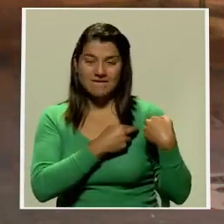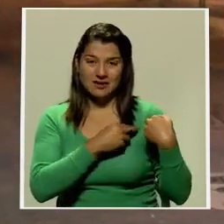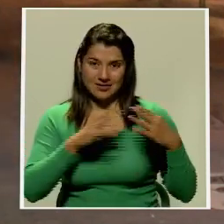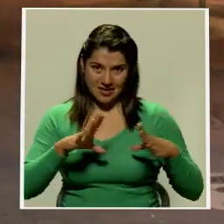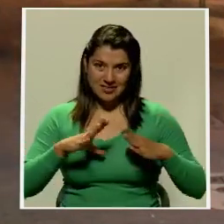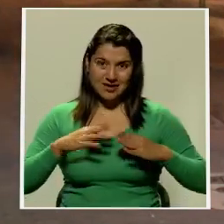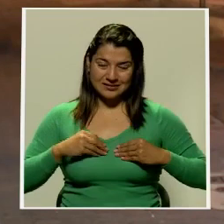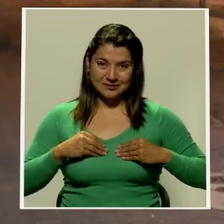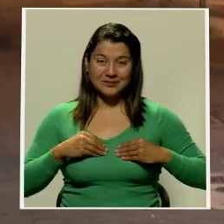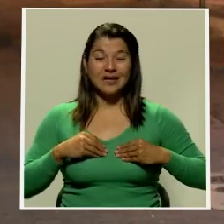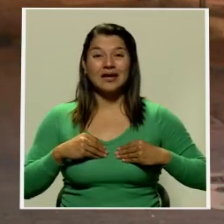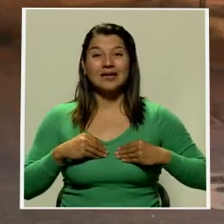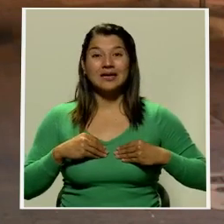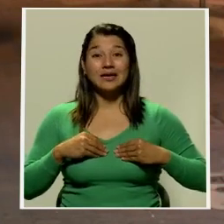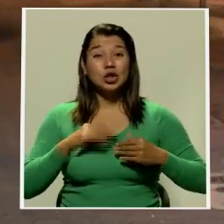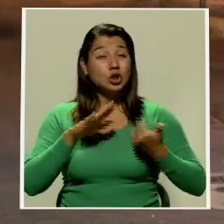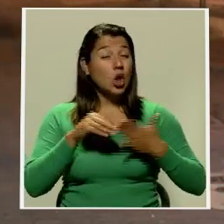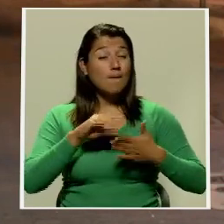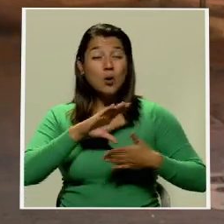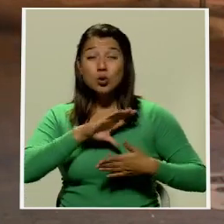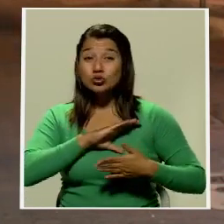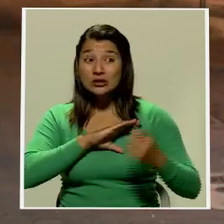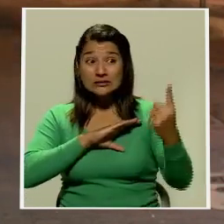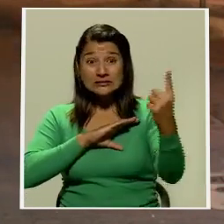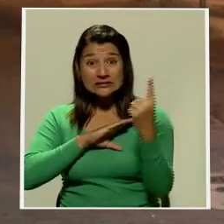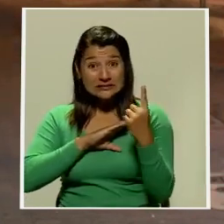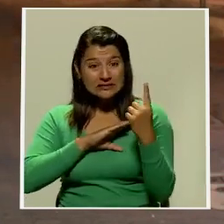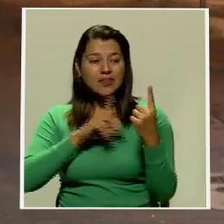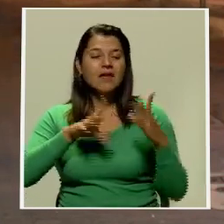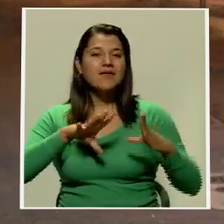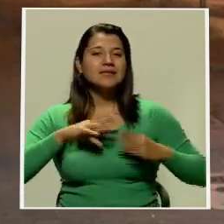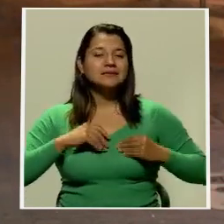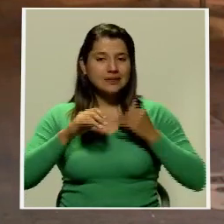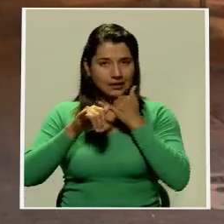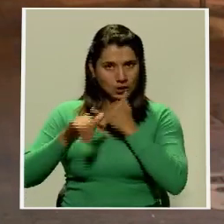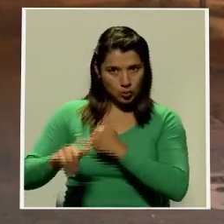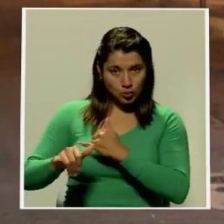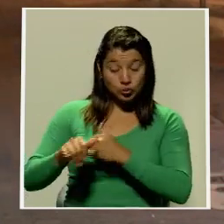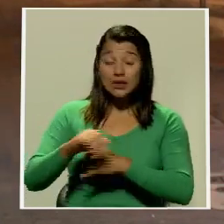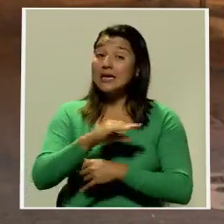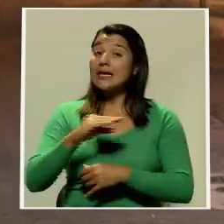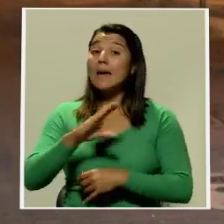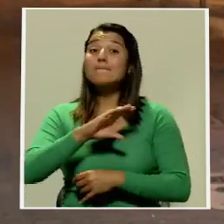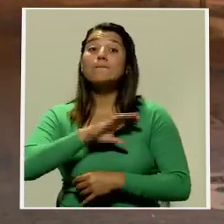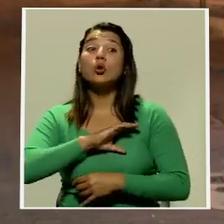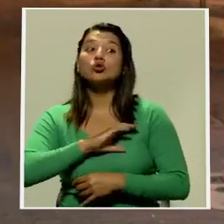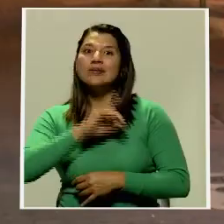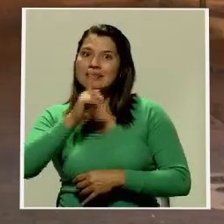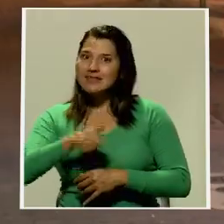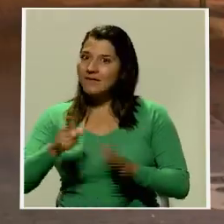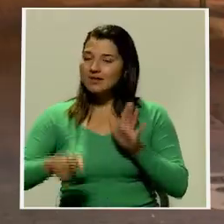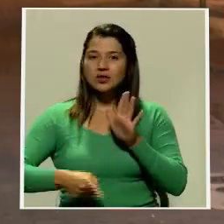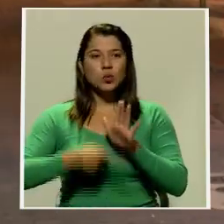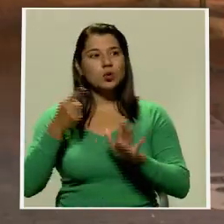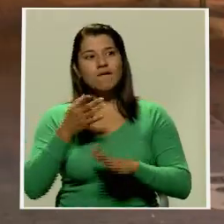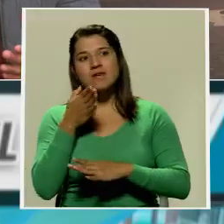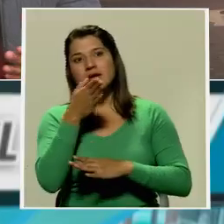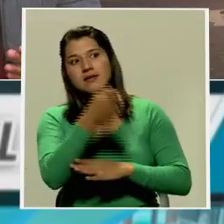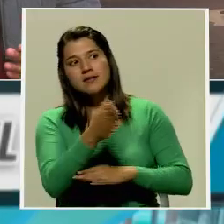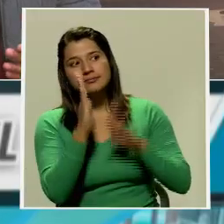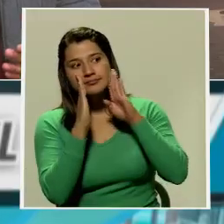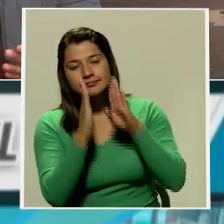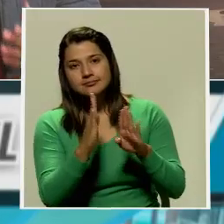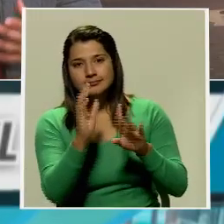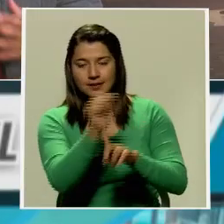denuncias en caso de que en ese momento estén sufriendo acoso callejero, y ese policía debe inmediatamente intervenir